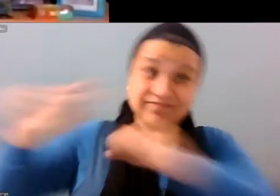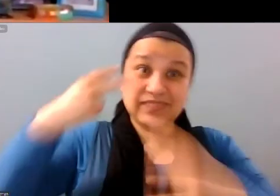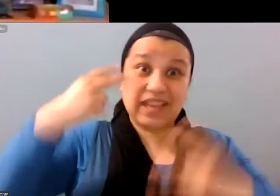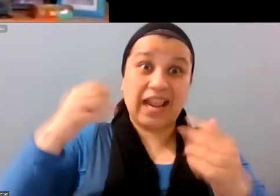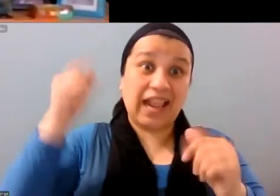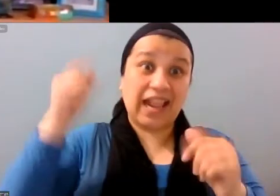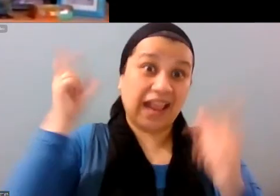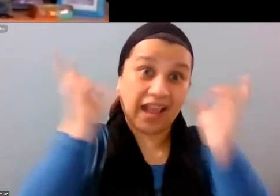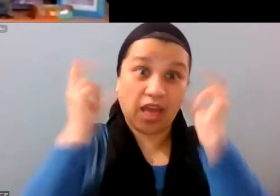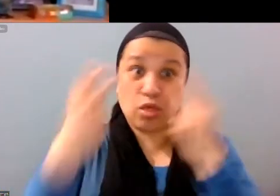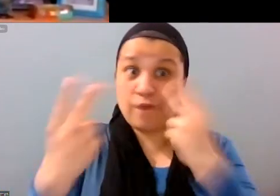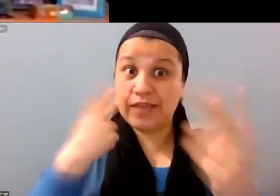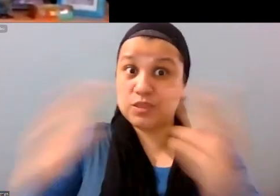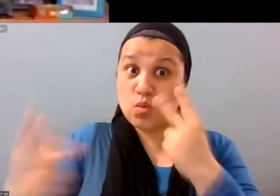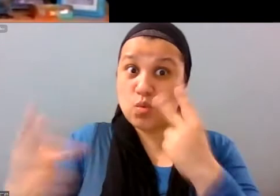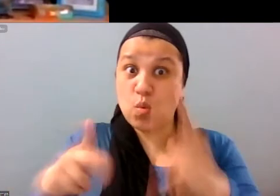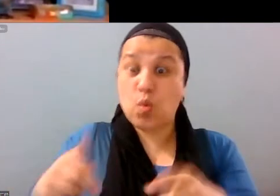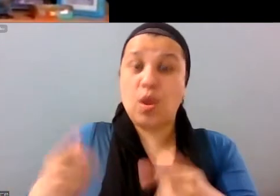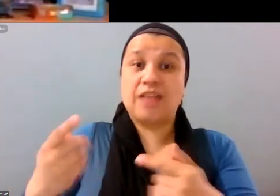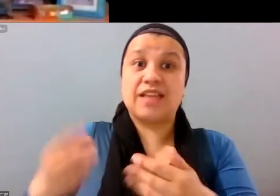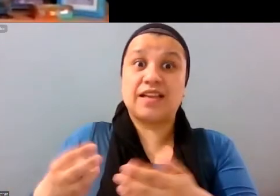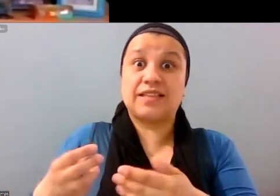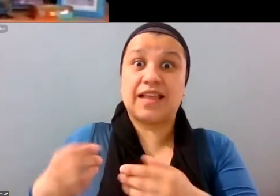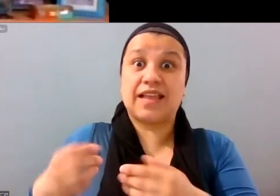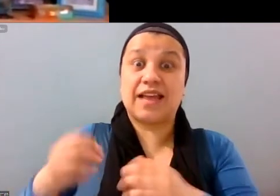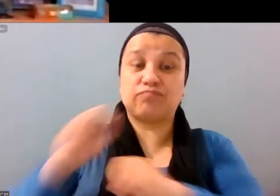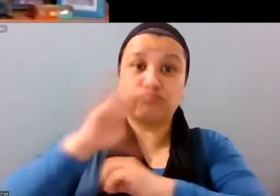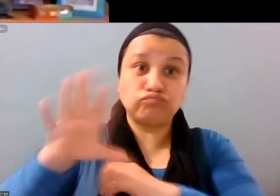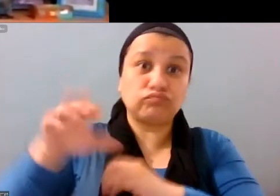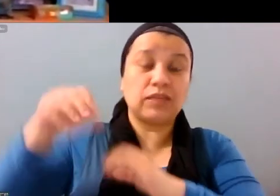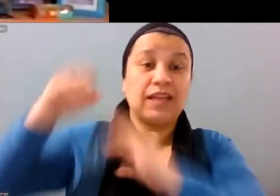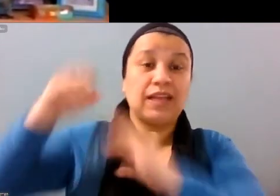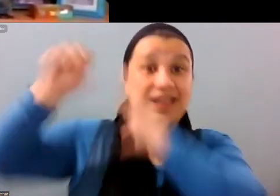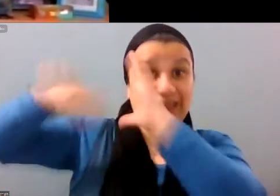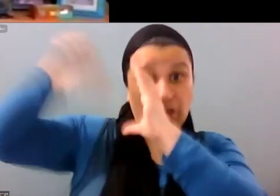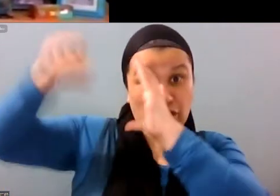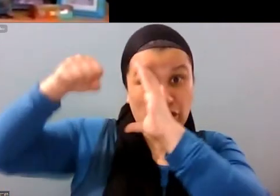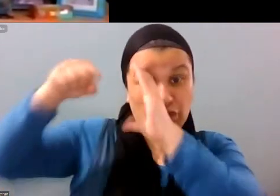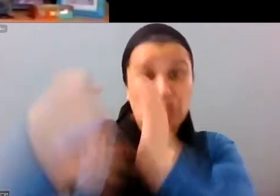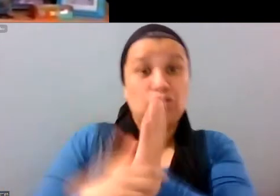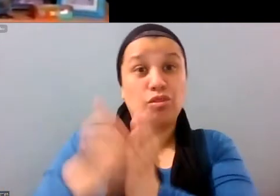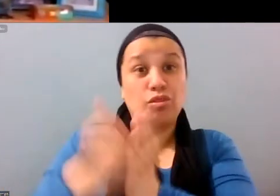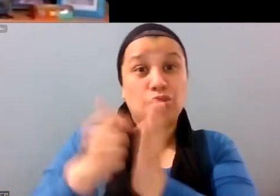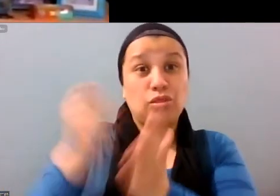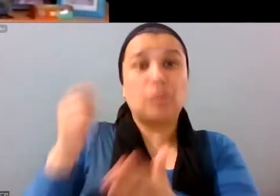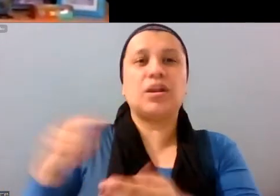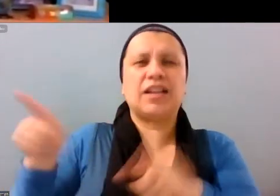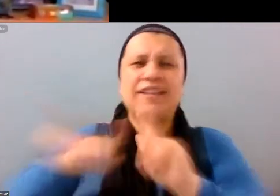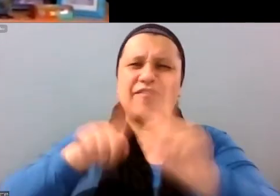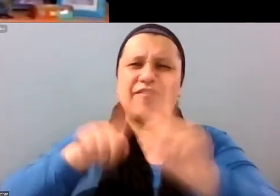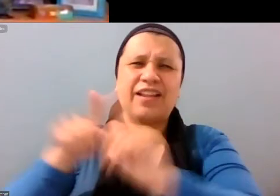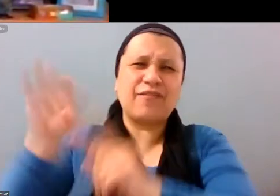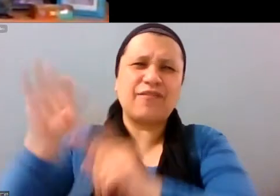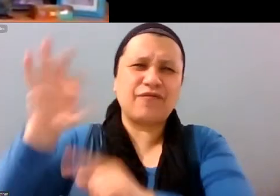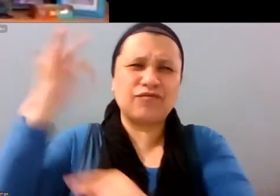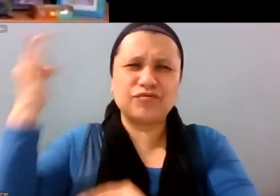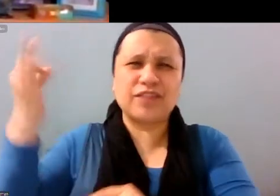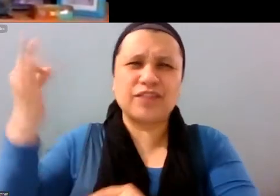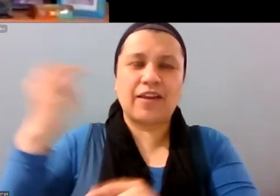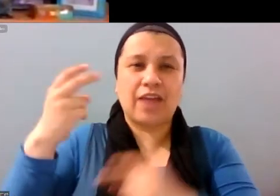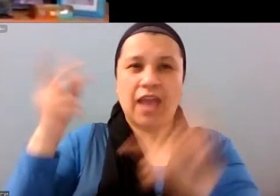la generación de documentales de diferentes productos audiovisuales ¿qué